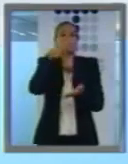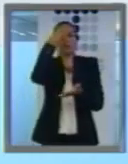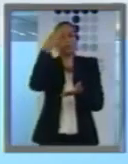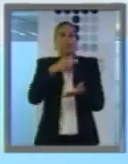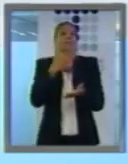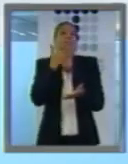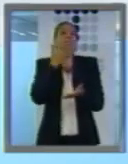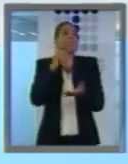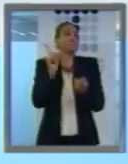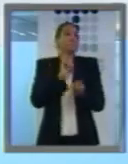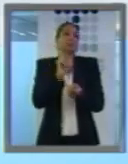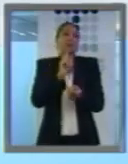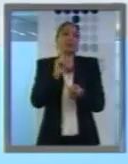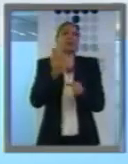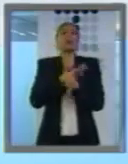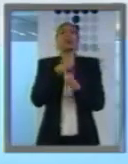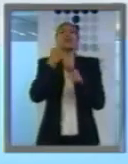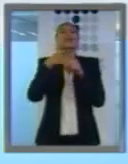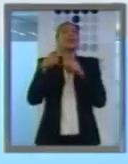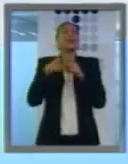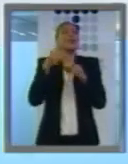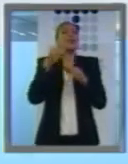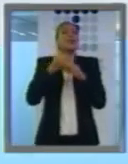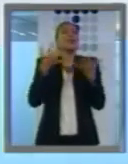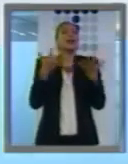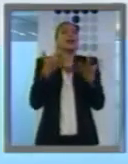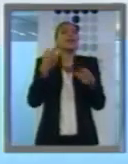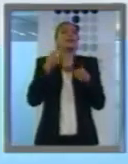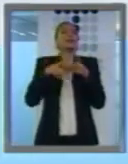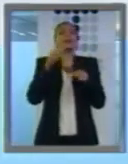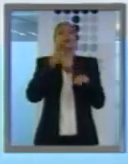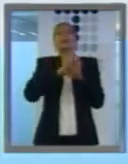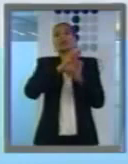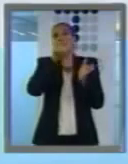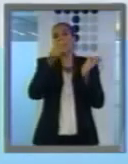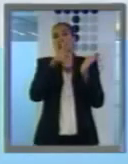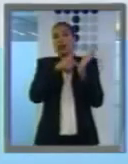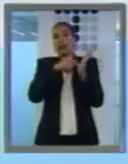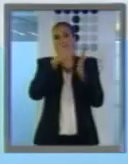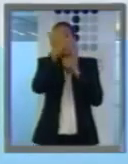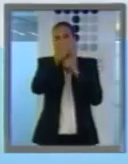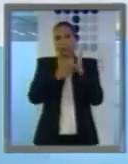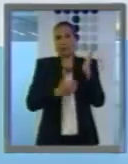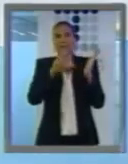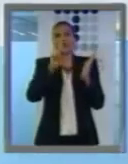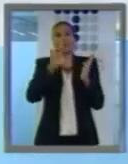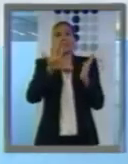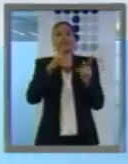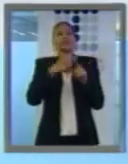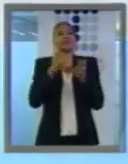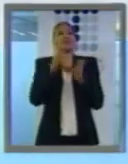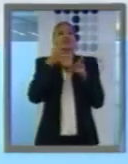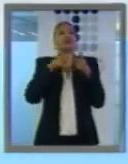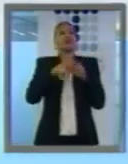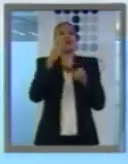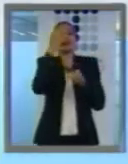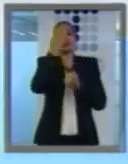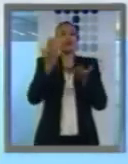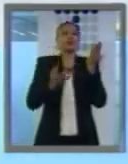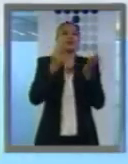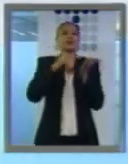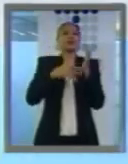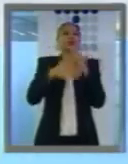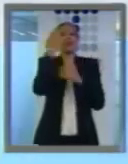ido nada bien, porque estamos en el lugar 35, se evaluó en 2015 y